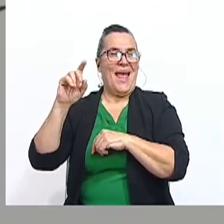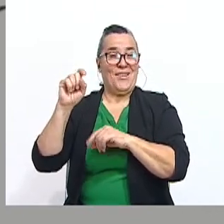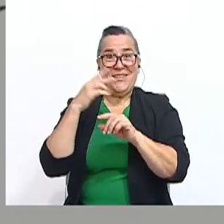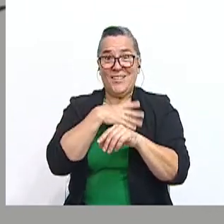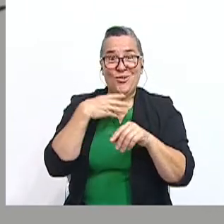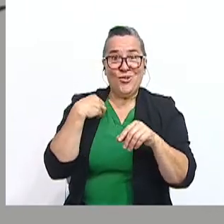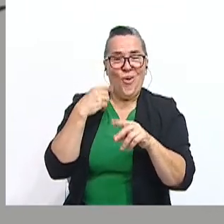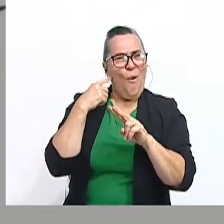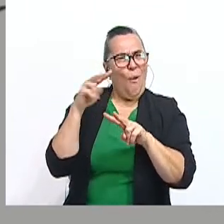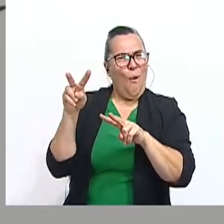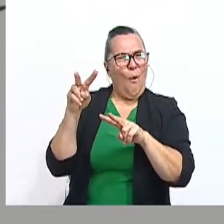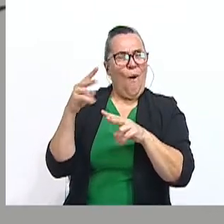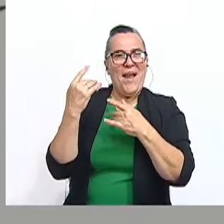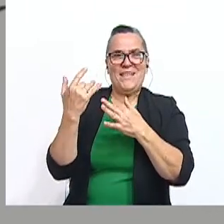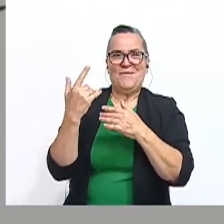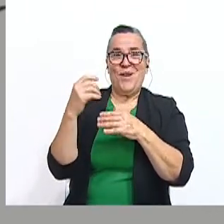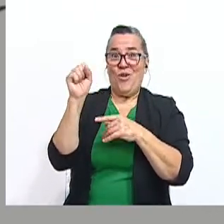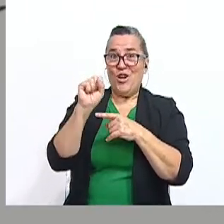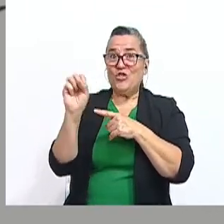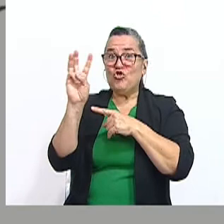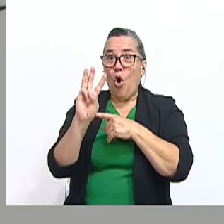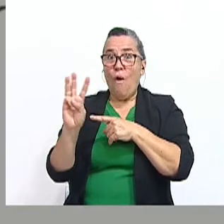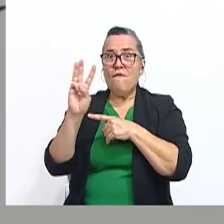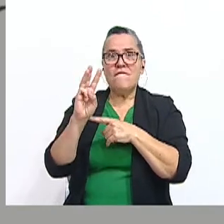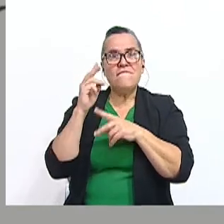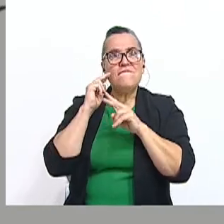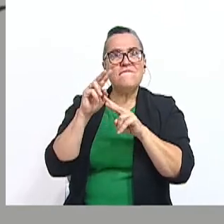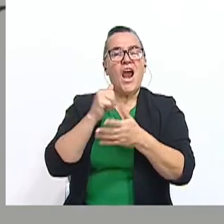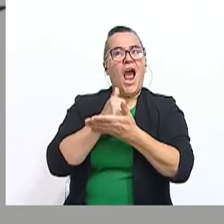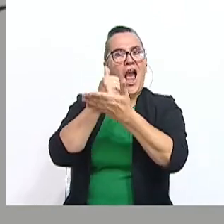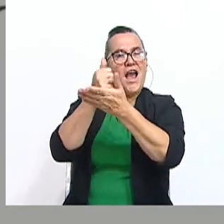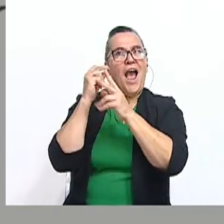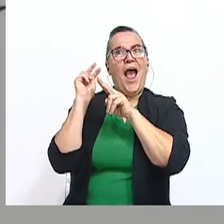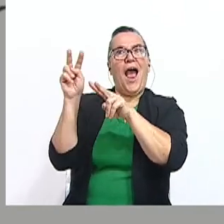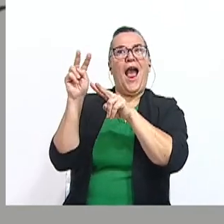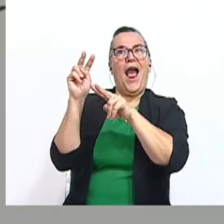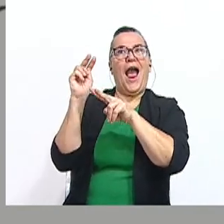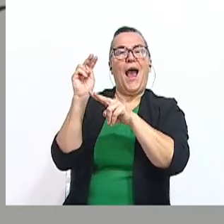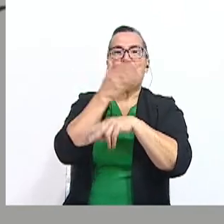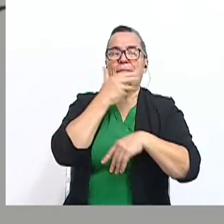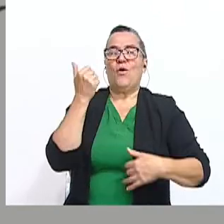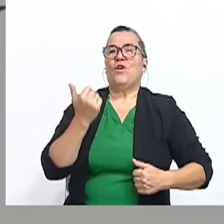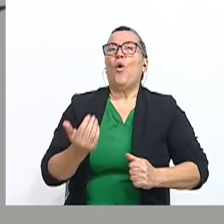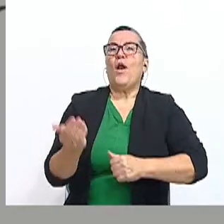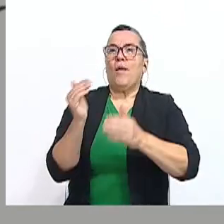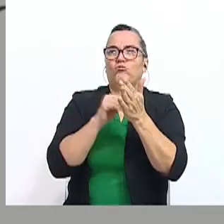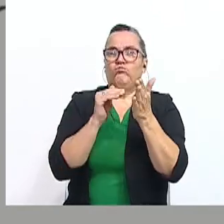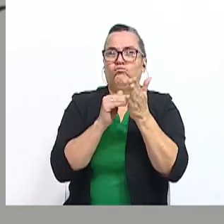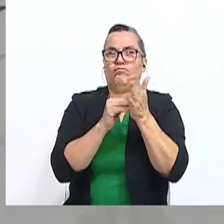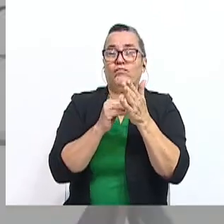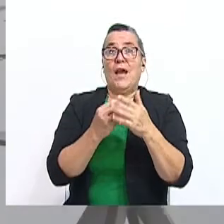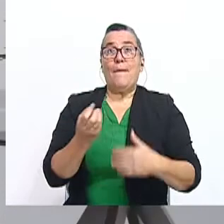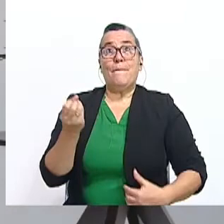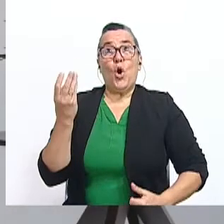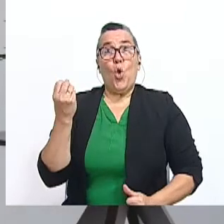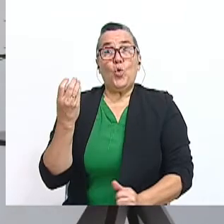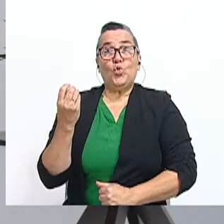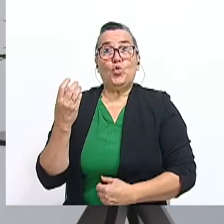este software les haya ayudado para visualizarlo de una mejor manera, ¿de acuerdo? Ahora sí, de nuevo le pido lo que es a producción,